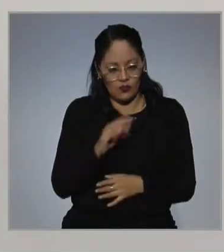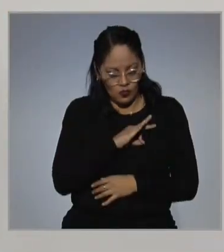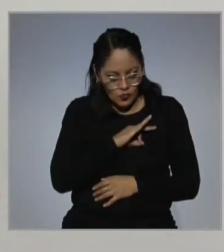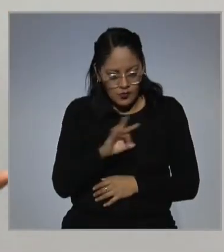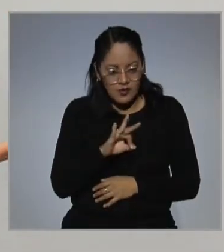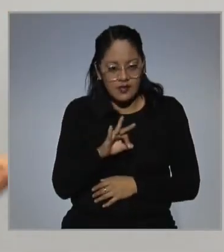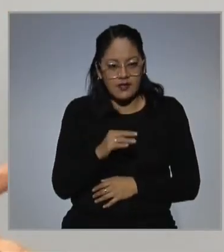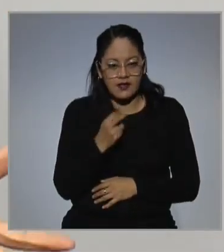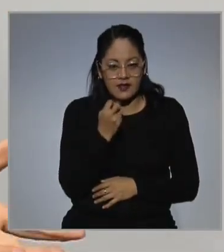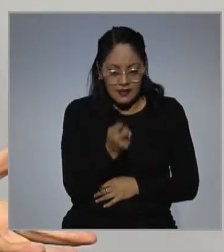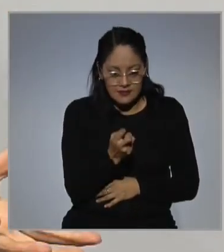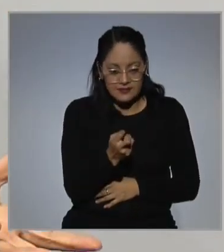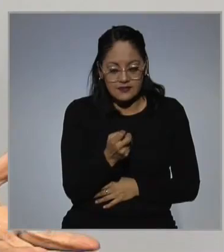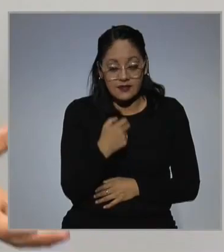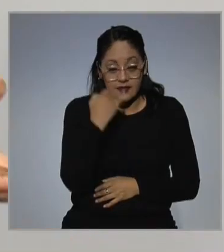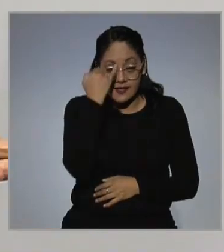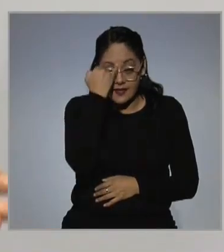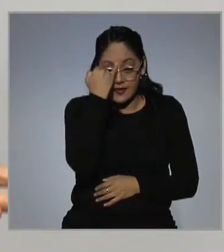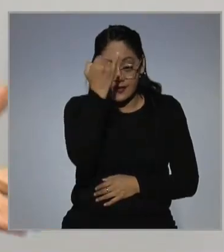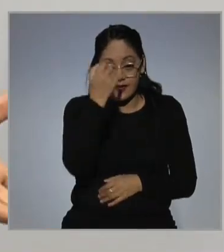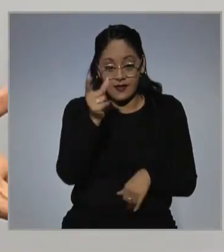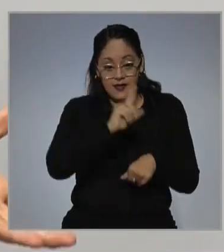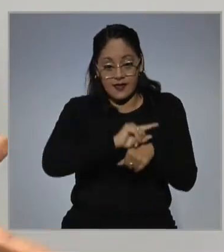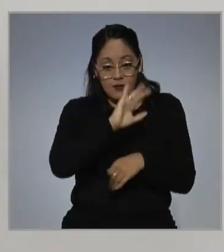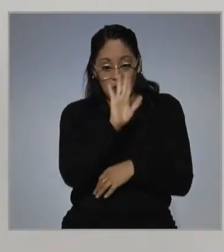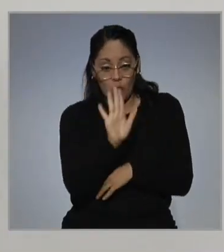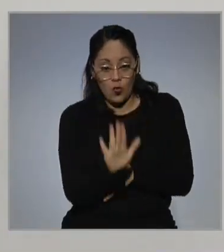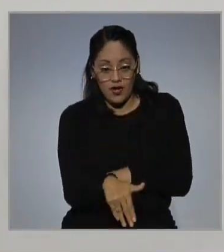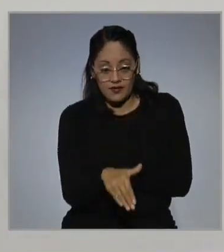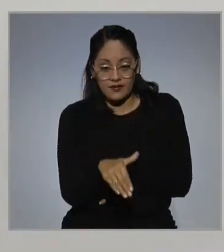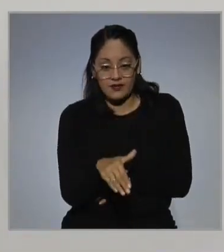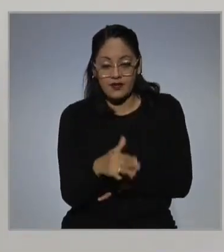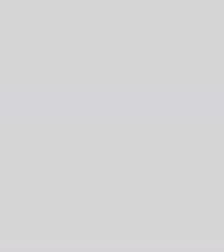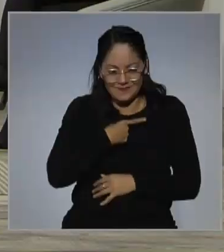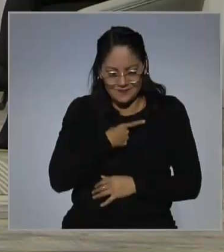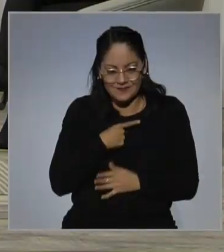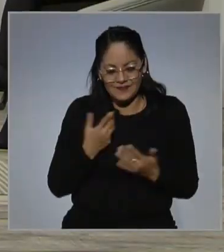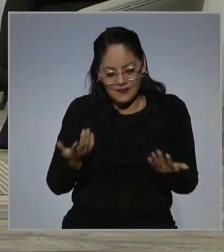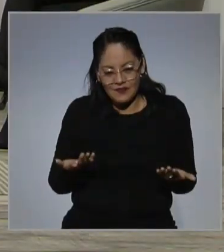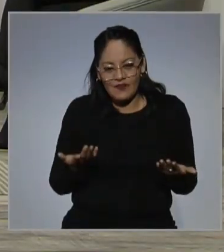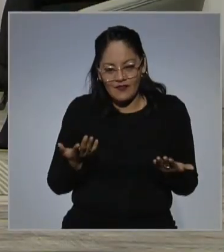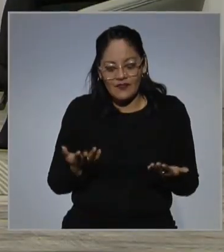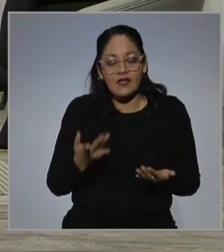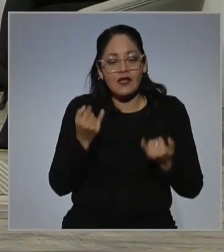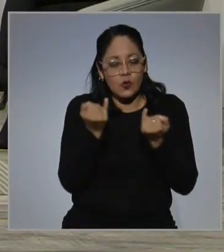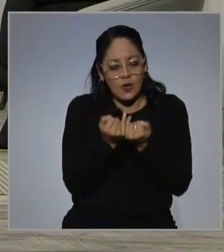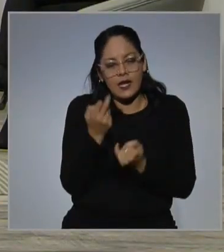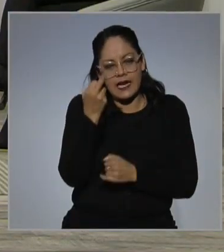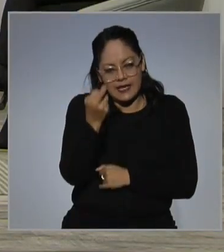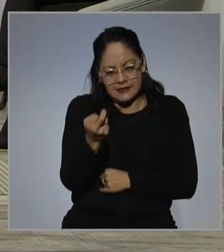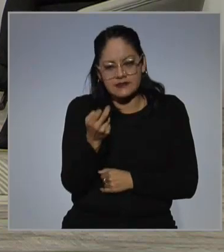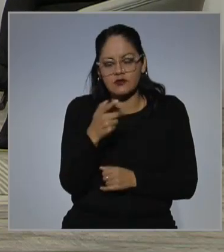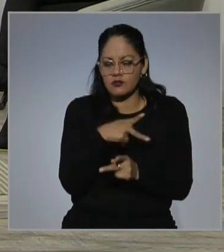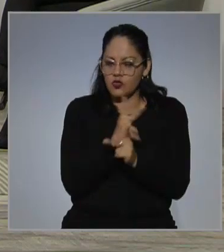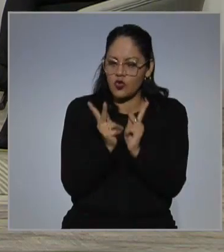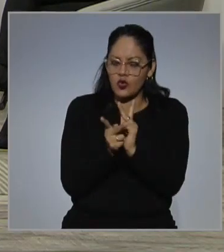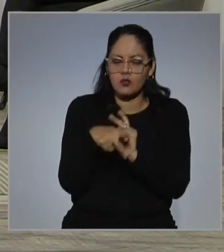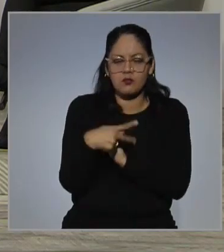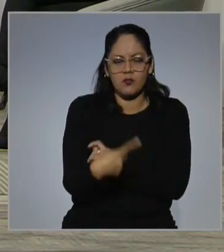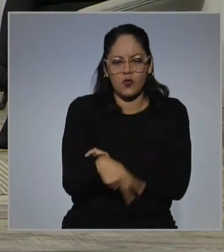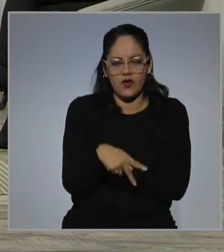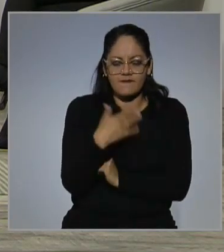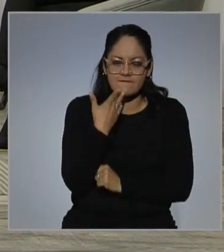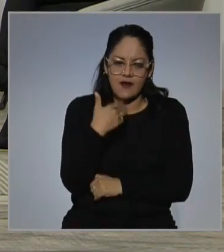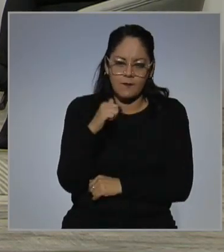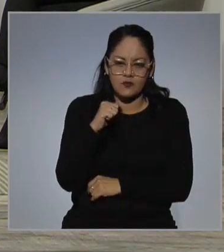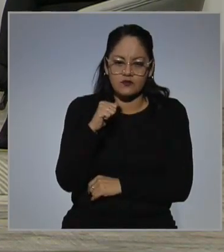Potenciar esta idea del Día de Muertos que estaba siendo sustituido por el Halloween. También es un producto popular tan famoso